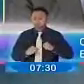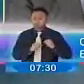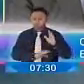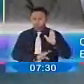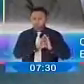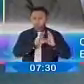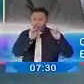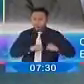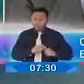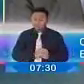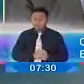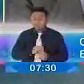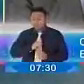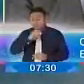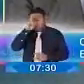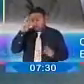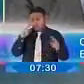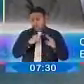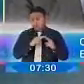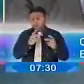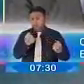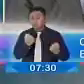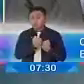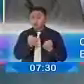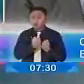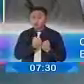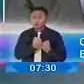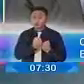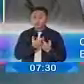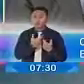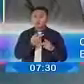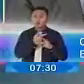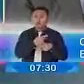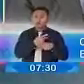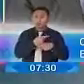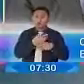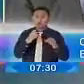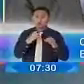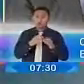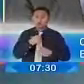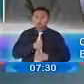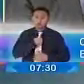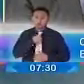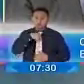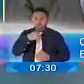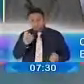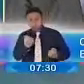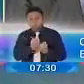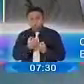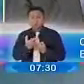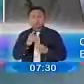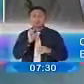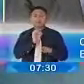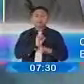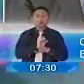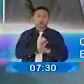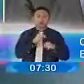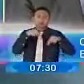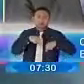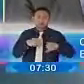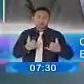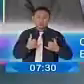que debo reconocer también el apoyo que ha habido desde el sector productivo, desde la sociedad civil, para que el Ecuador, a pesar de